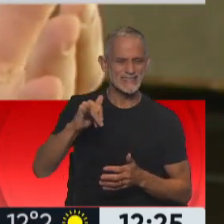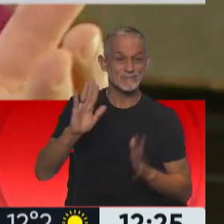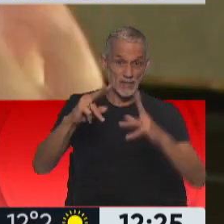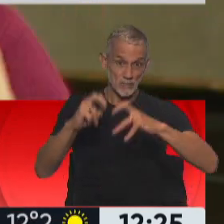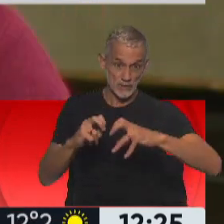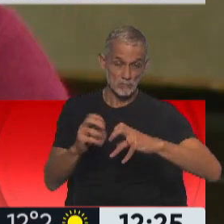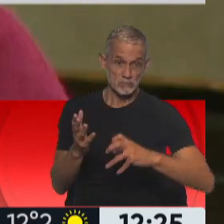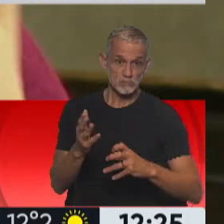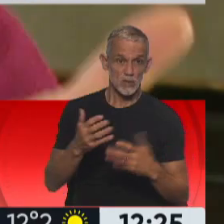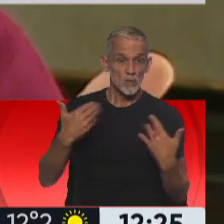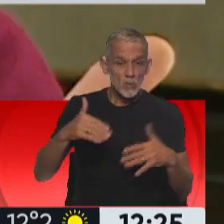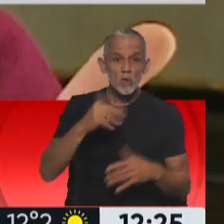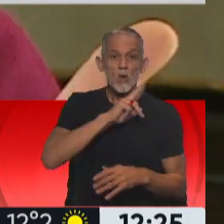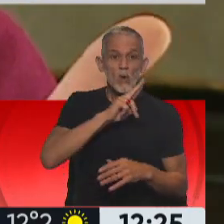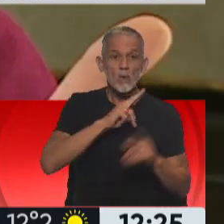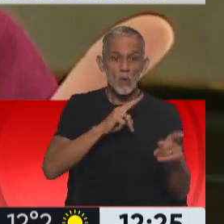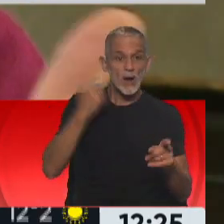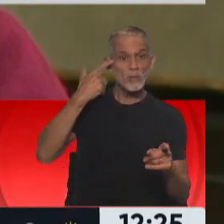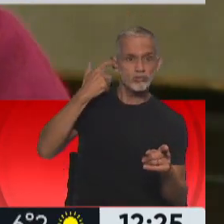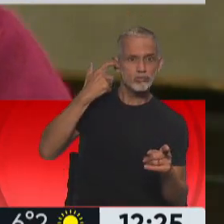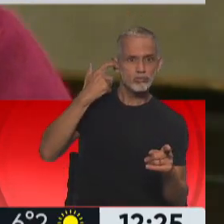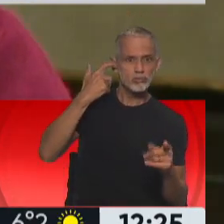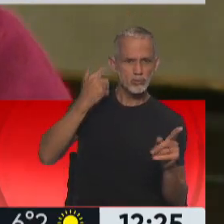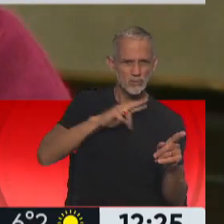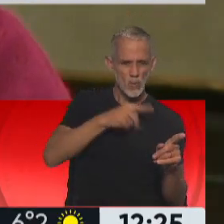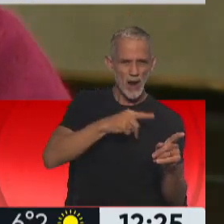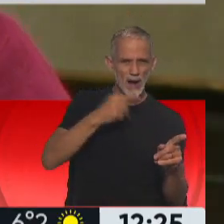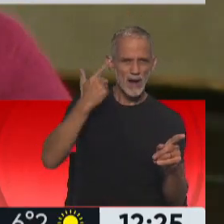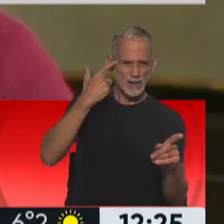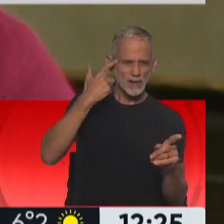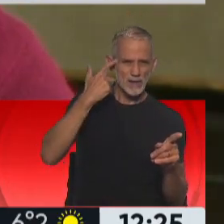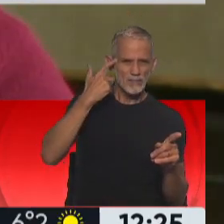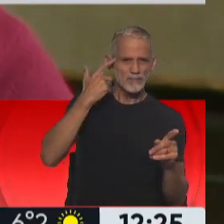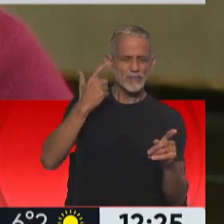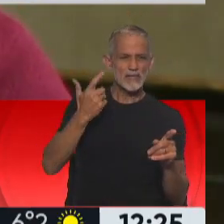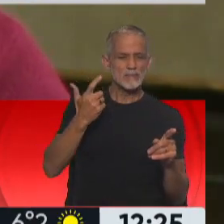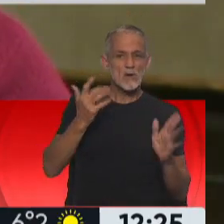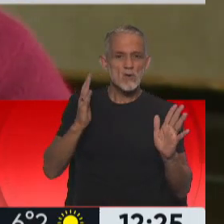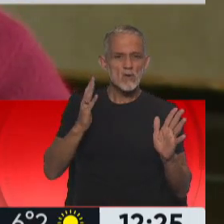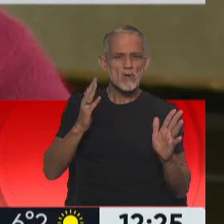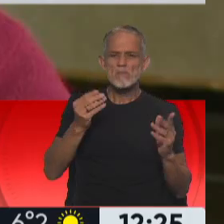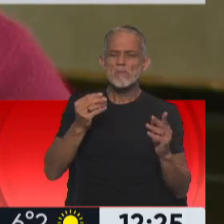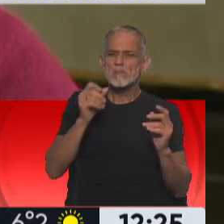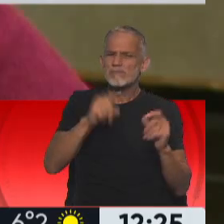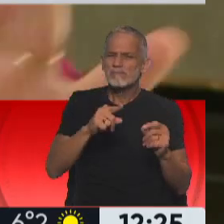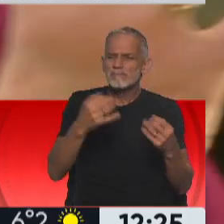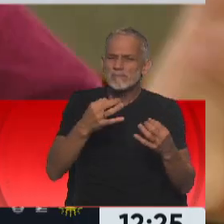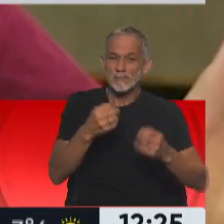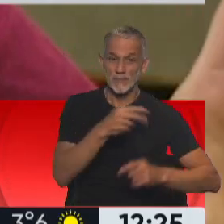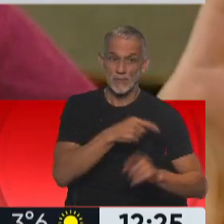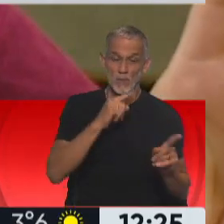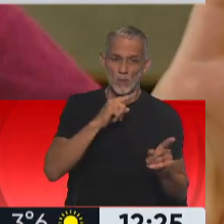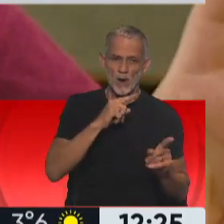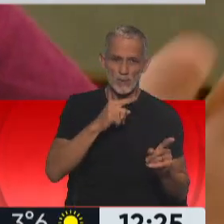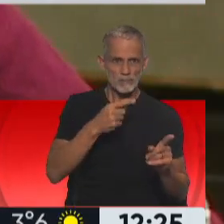en la cual Tremenda. la mujer se termina suicidando, claro, pero ¿cuál es la particularidad? A él ya se lo